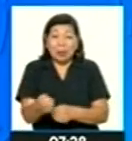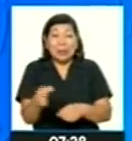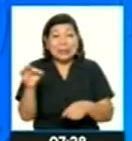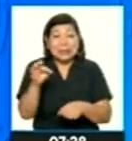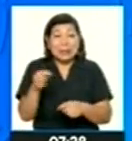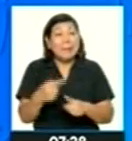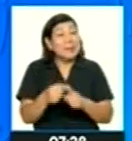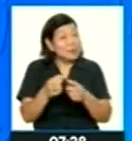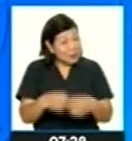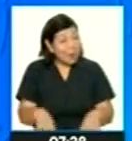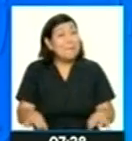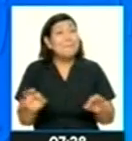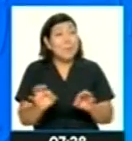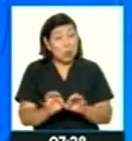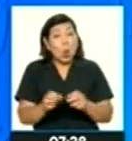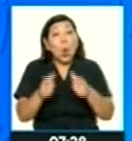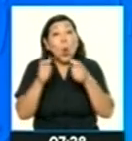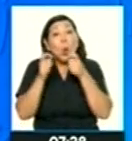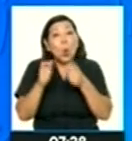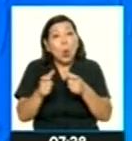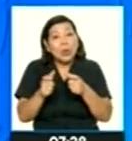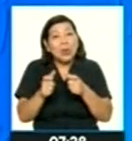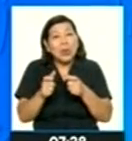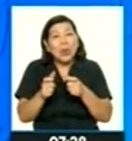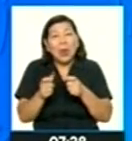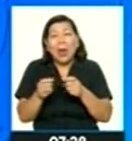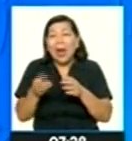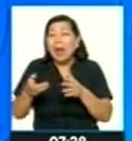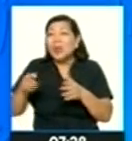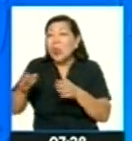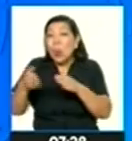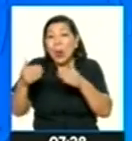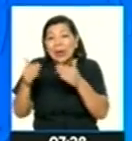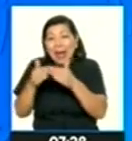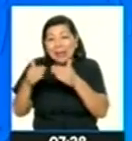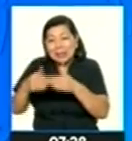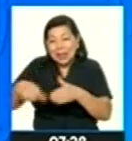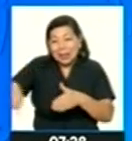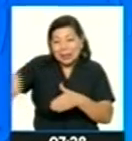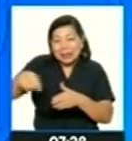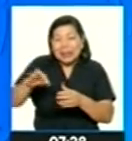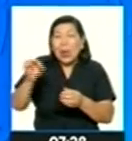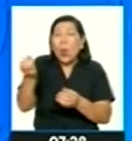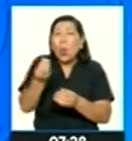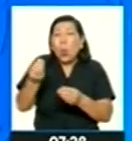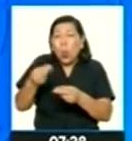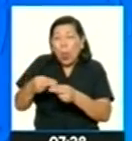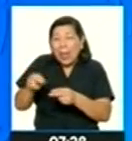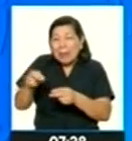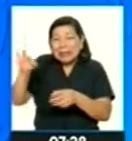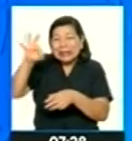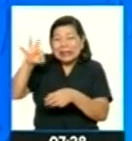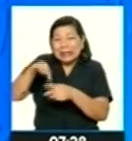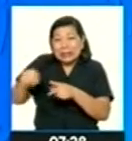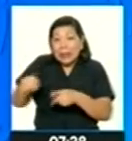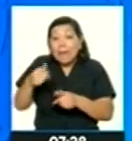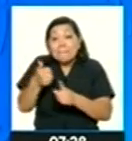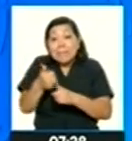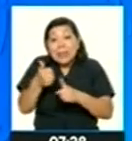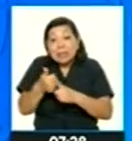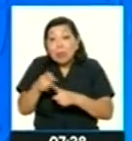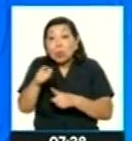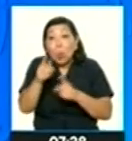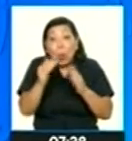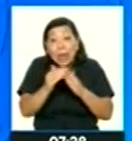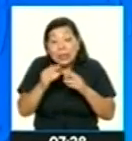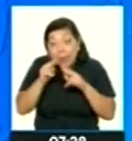es importante el control de las larvas dentro de los domicilios, y eso es una responsabilidad también de nosotros mismos, que en nuestra